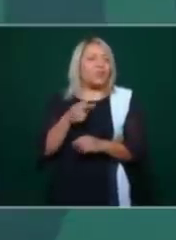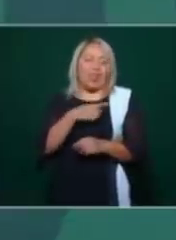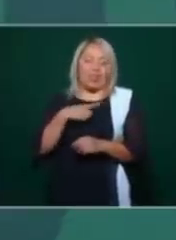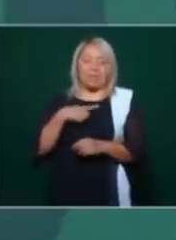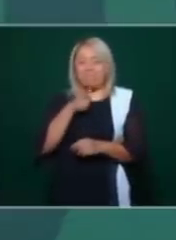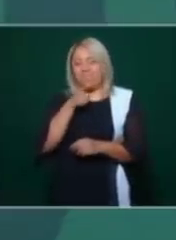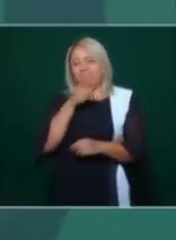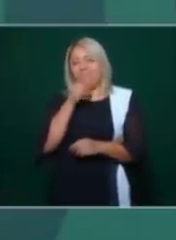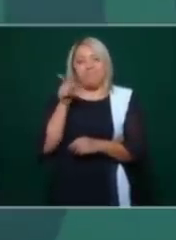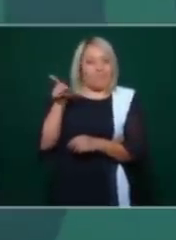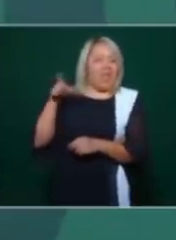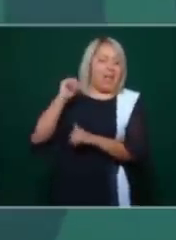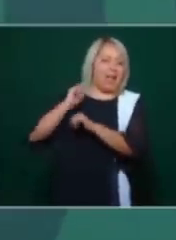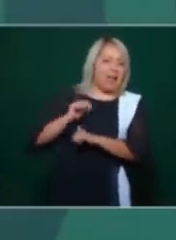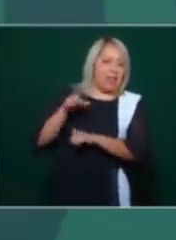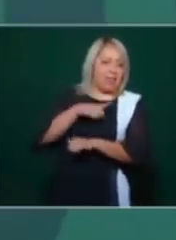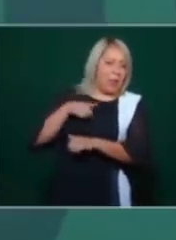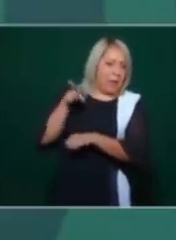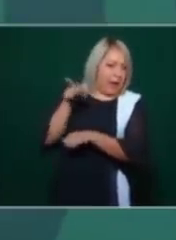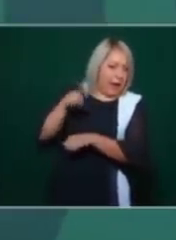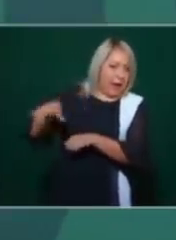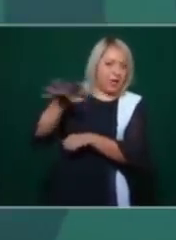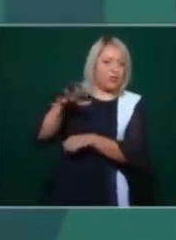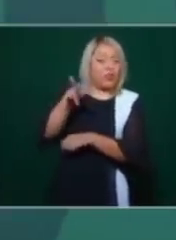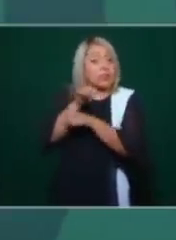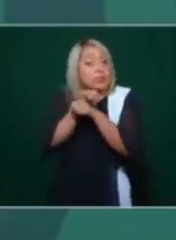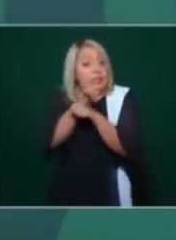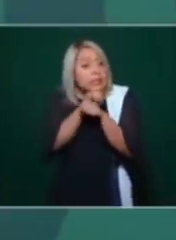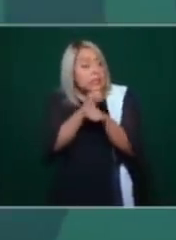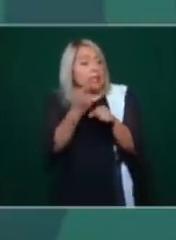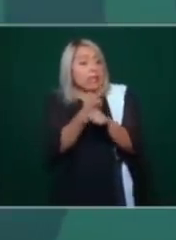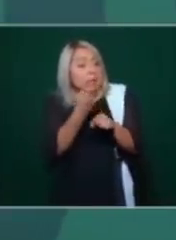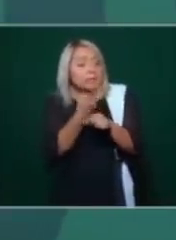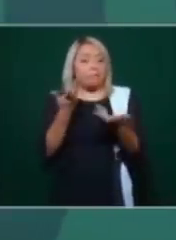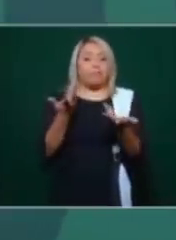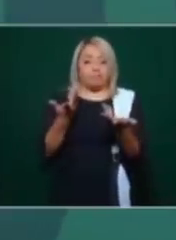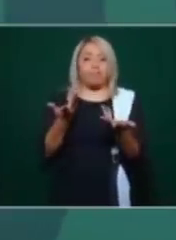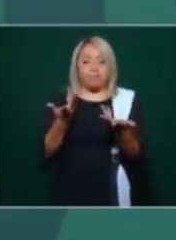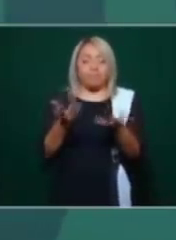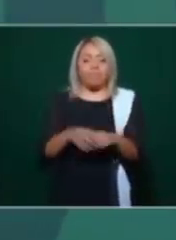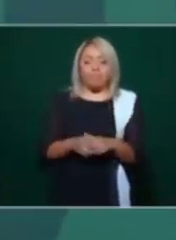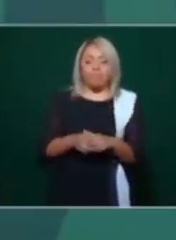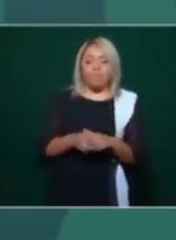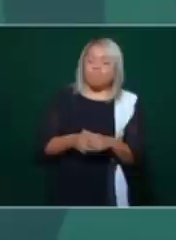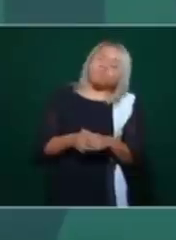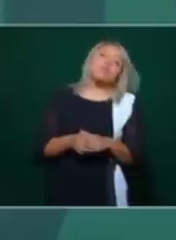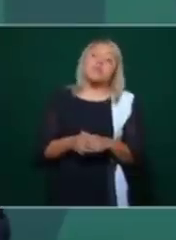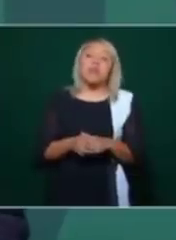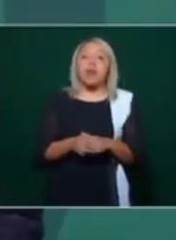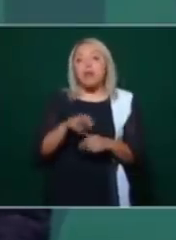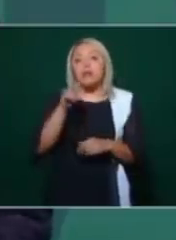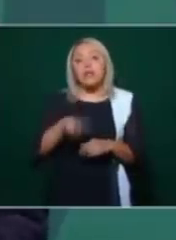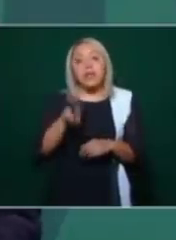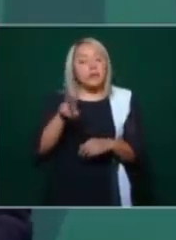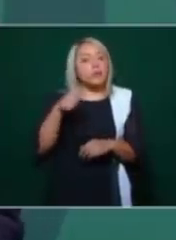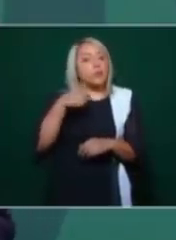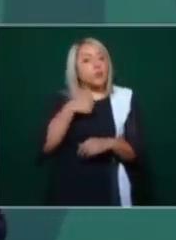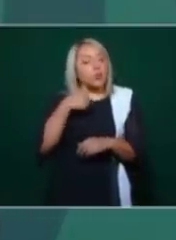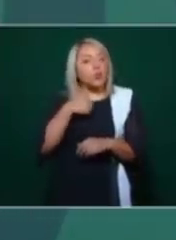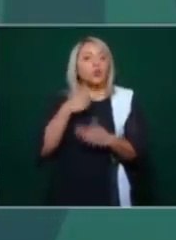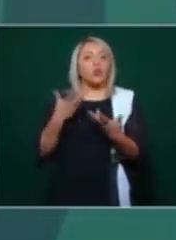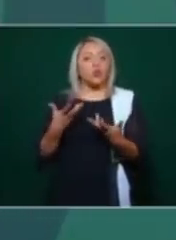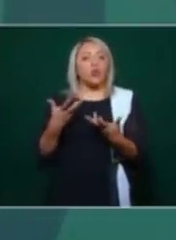Fiscalía hacer las investigaciones con mucho apego